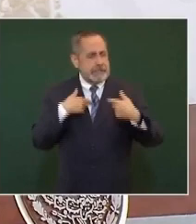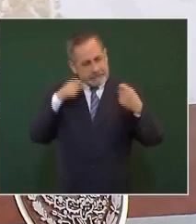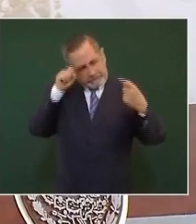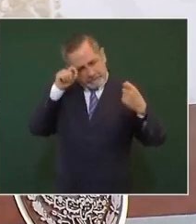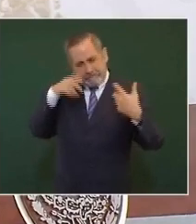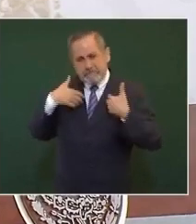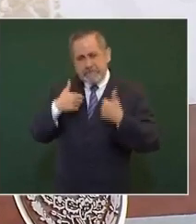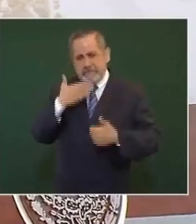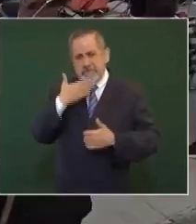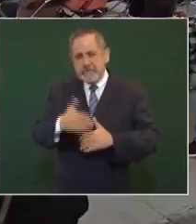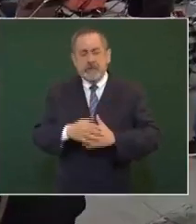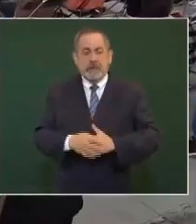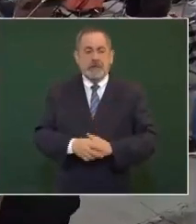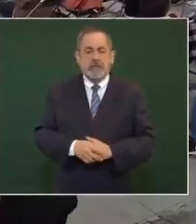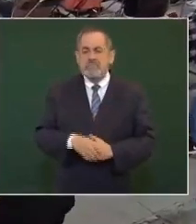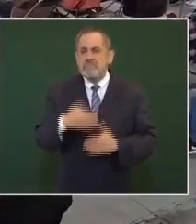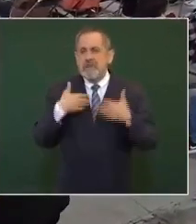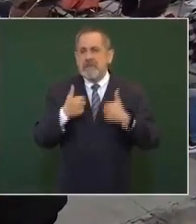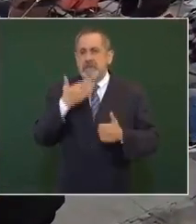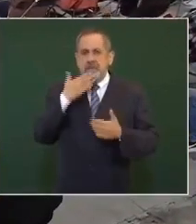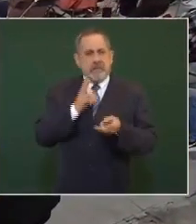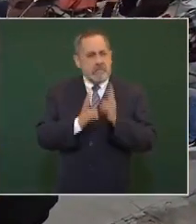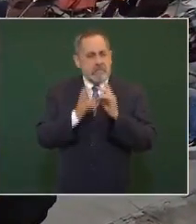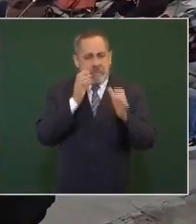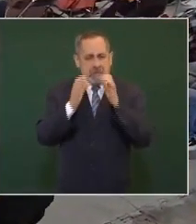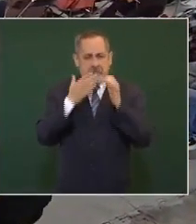implicar muchas cosas, o sea, podría implicar